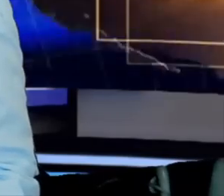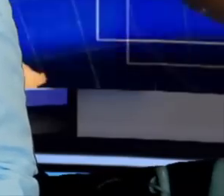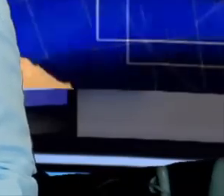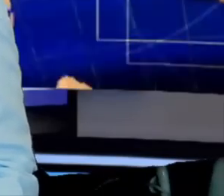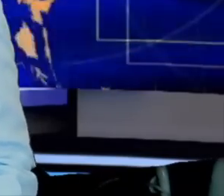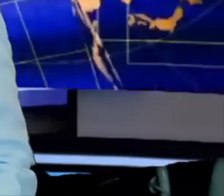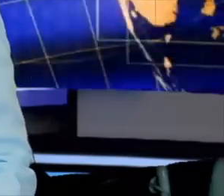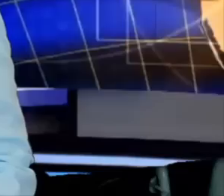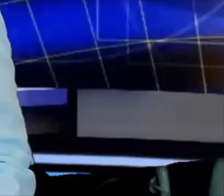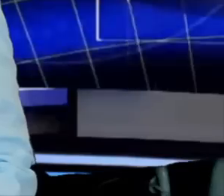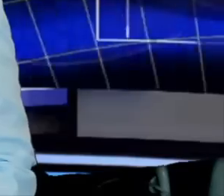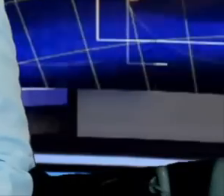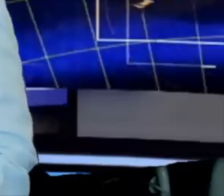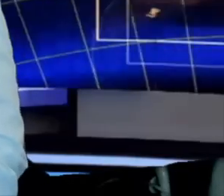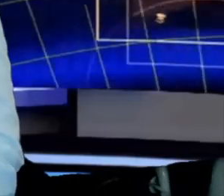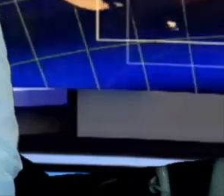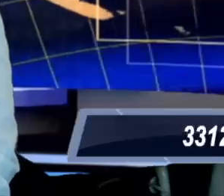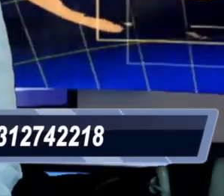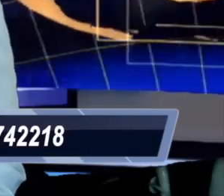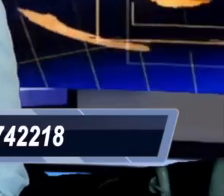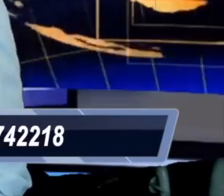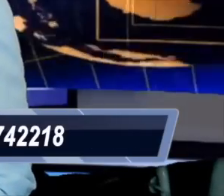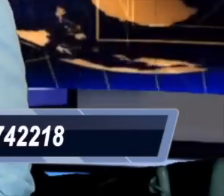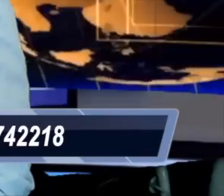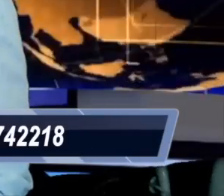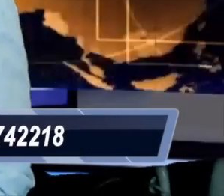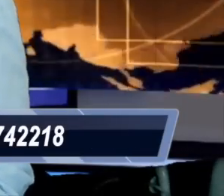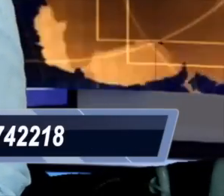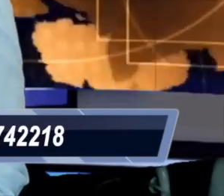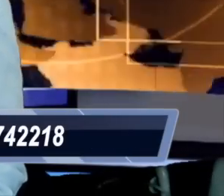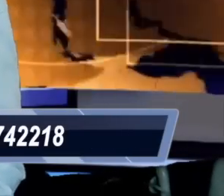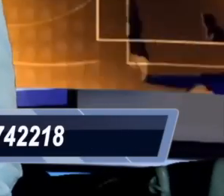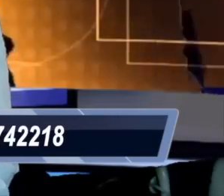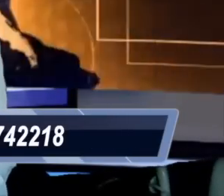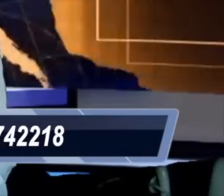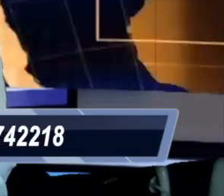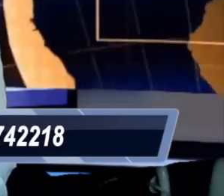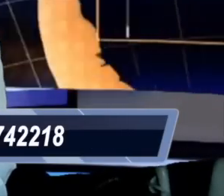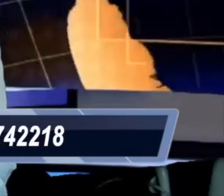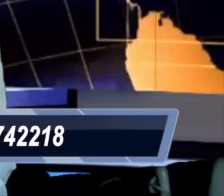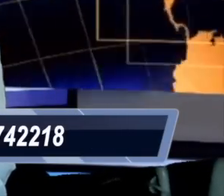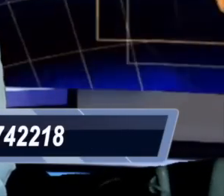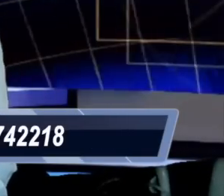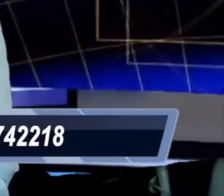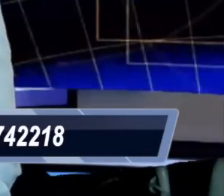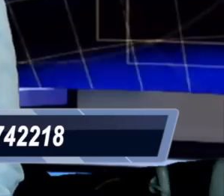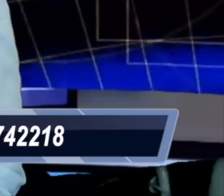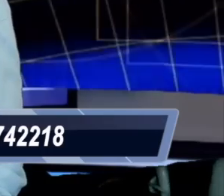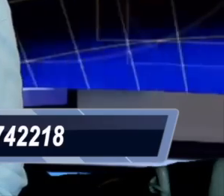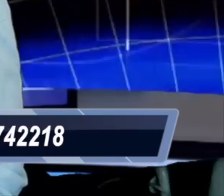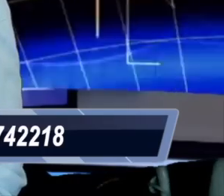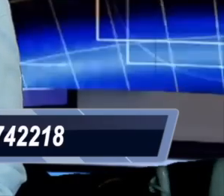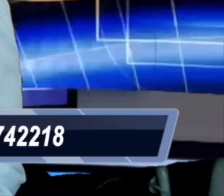esos delincuentes del huachicol. Acaba de anunciarse esto, la Secretaría de la Defensa Nacional, la Sedena, el